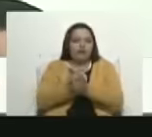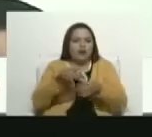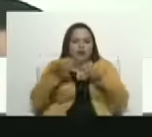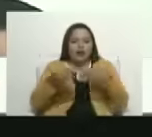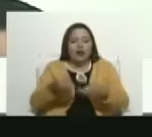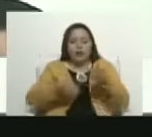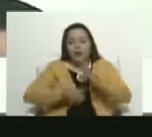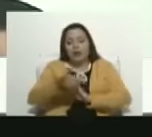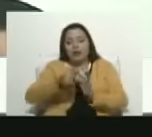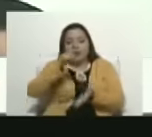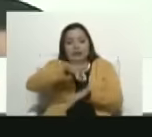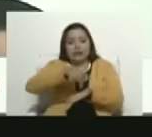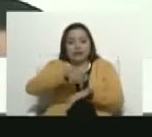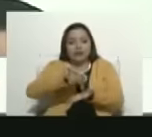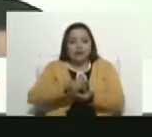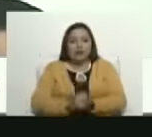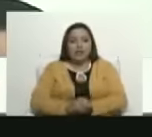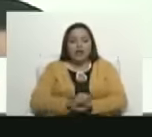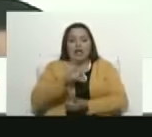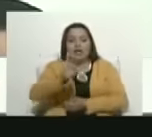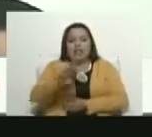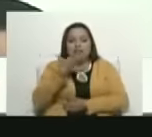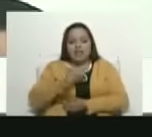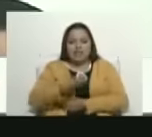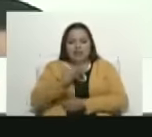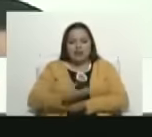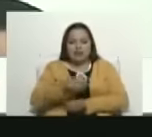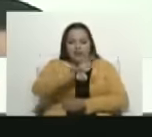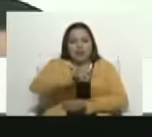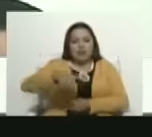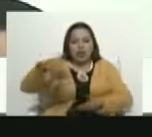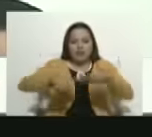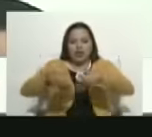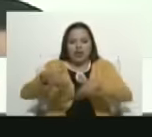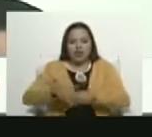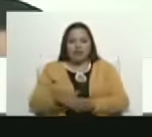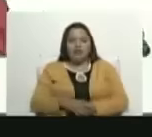mayor participación el 3 de diciembre de votantes?